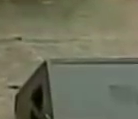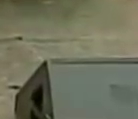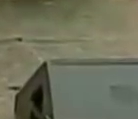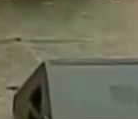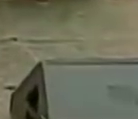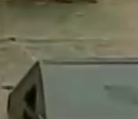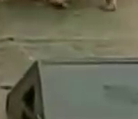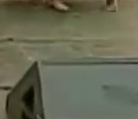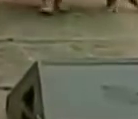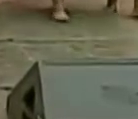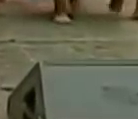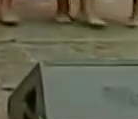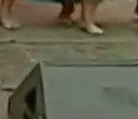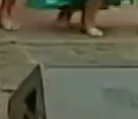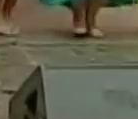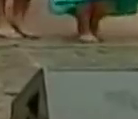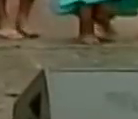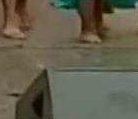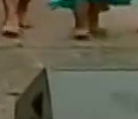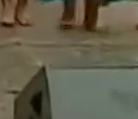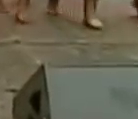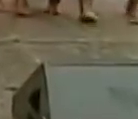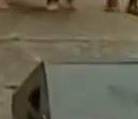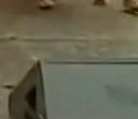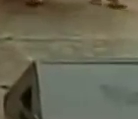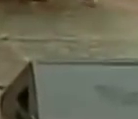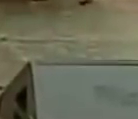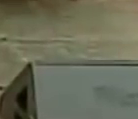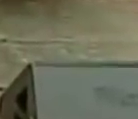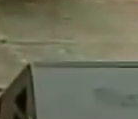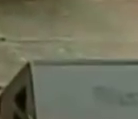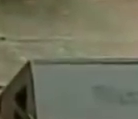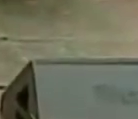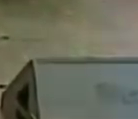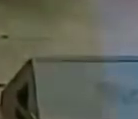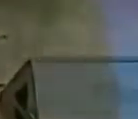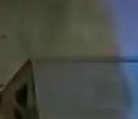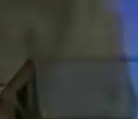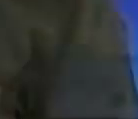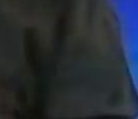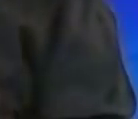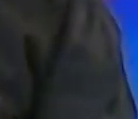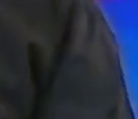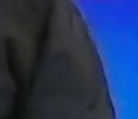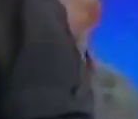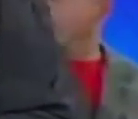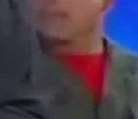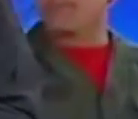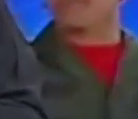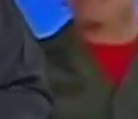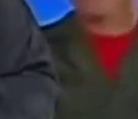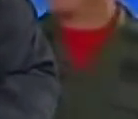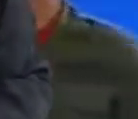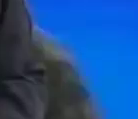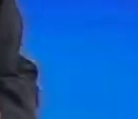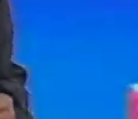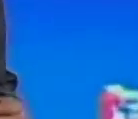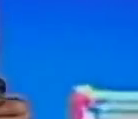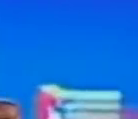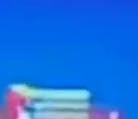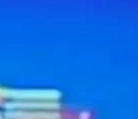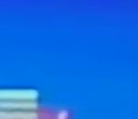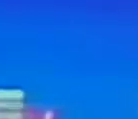narecona, no le dan, no podan, pillo poco, narecona, duro potole, codano,